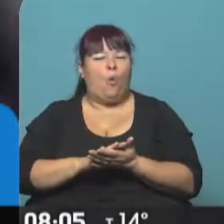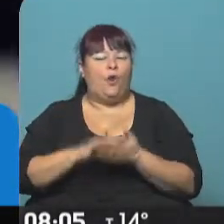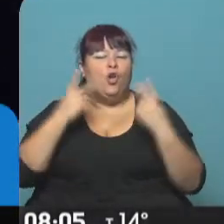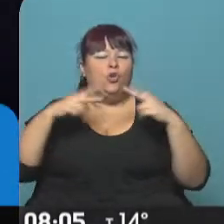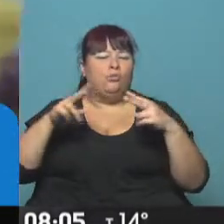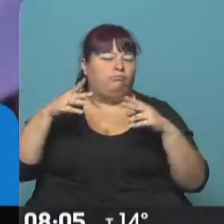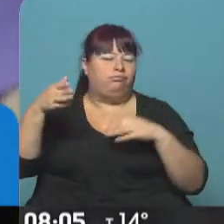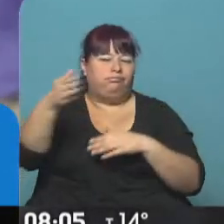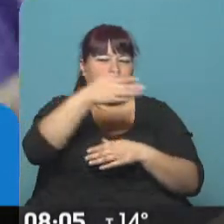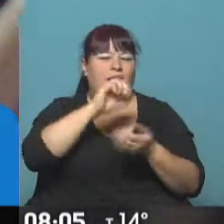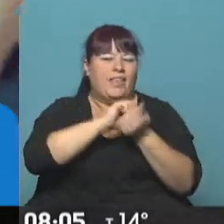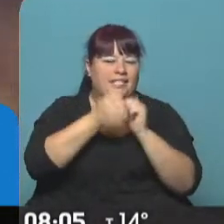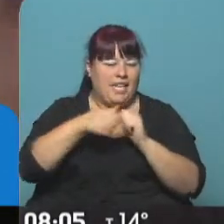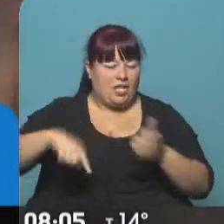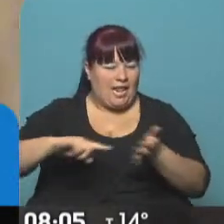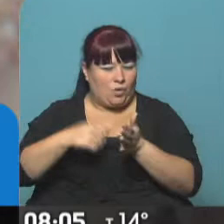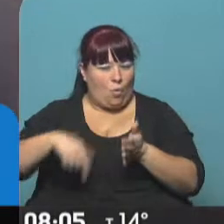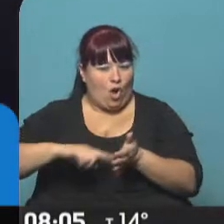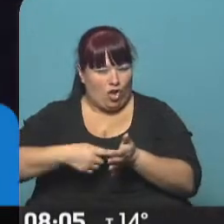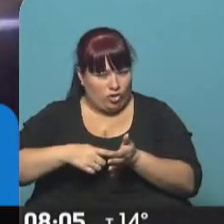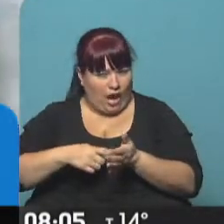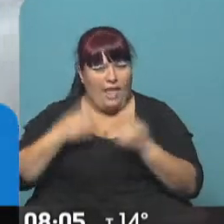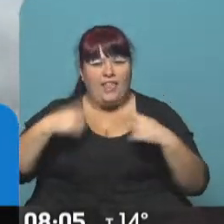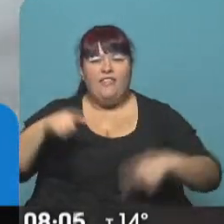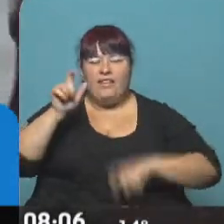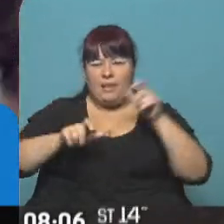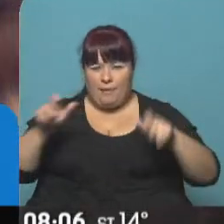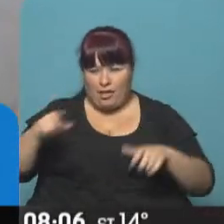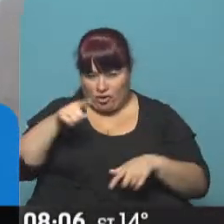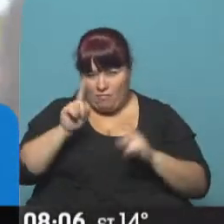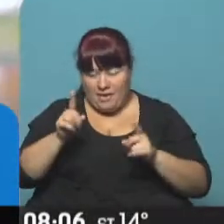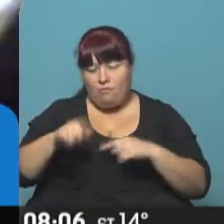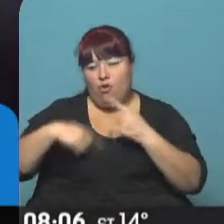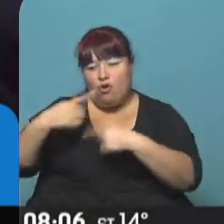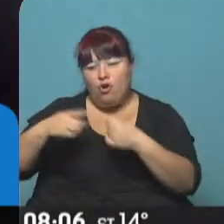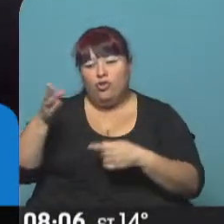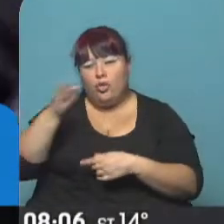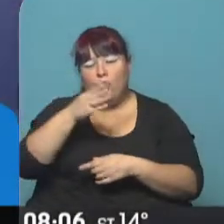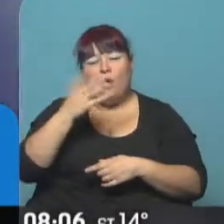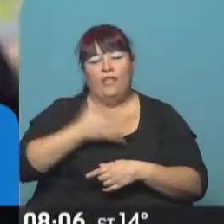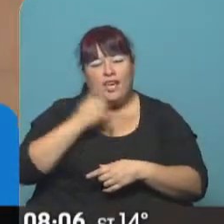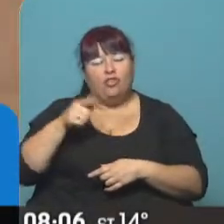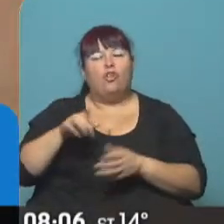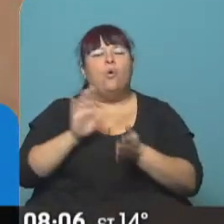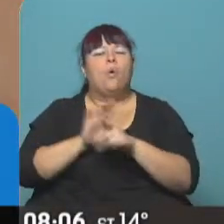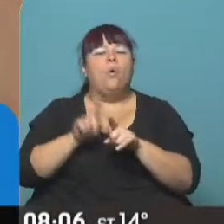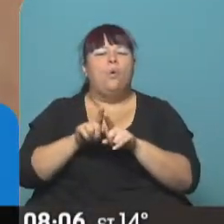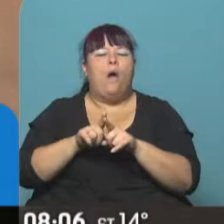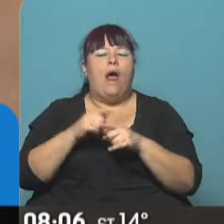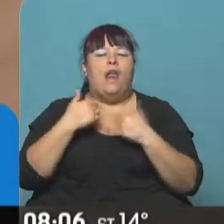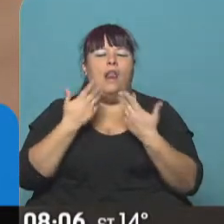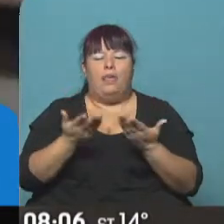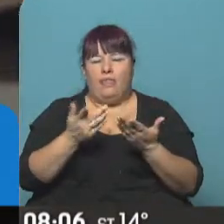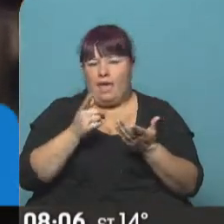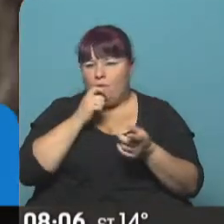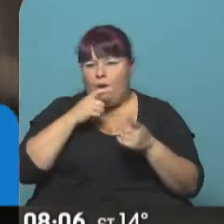turismo sexual en nuestra ciudad, en Buenos Aires. Distintos personajes como ese son los que sigue el director en esto de ofertas,